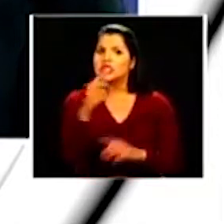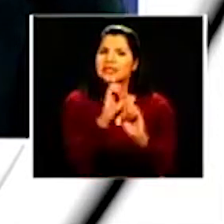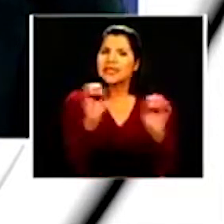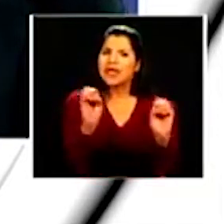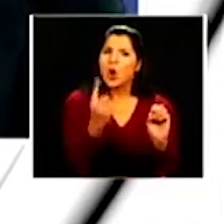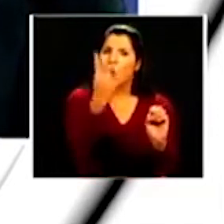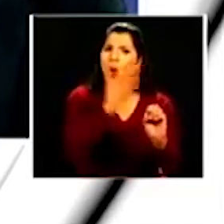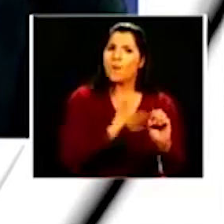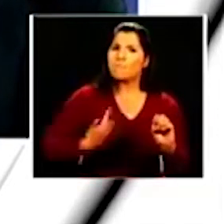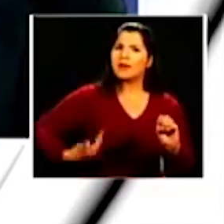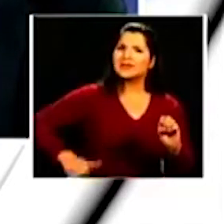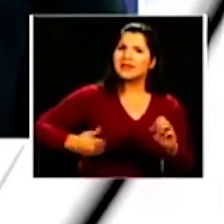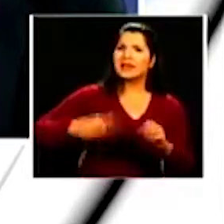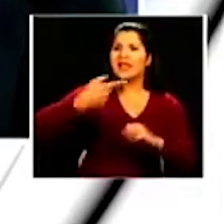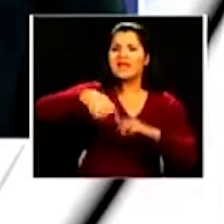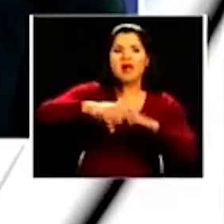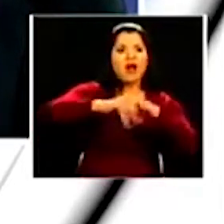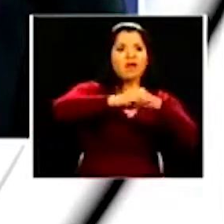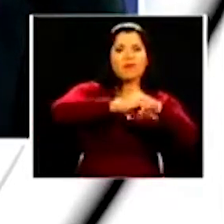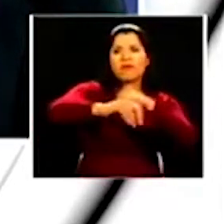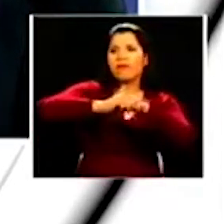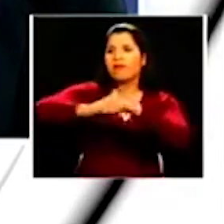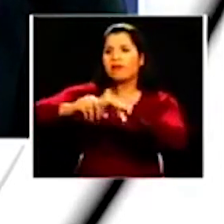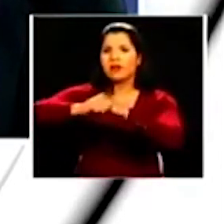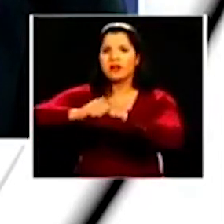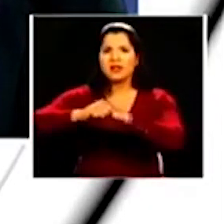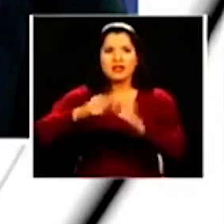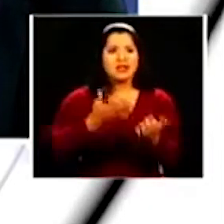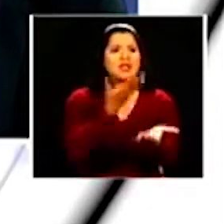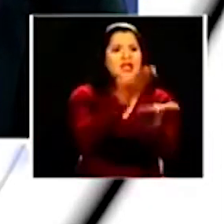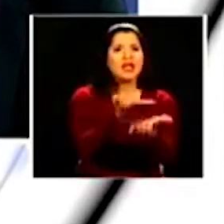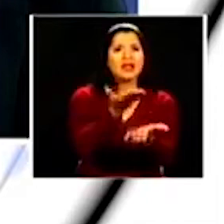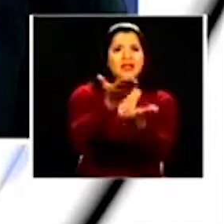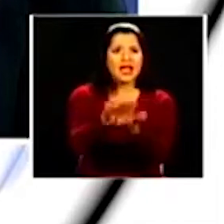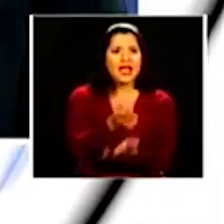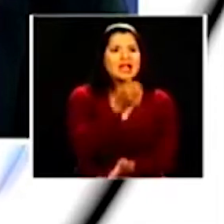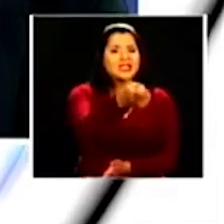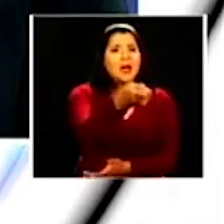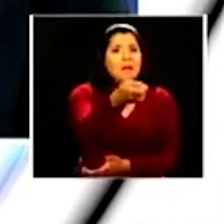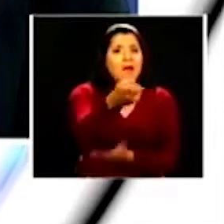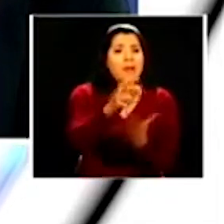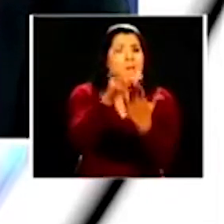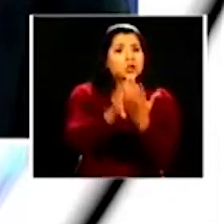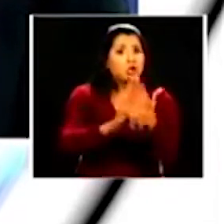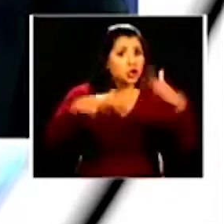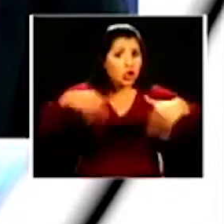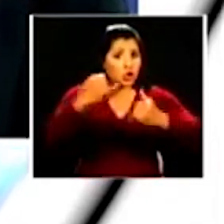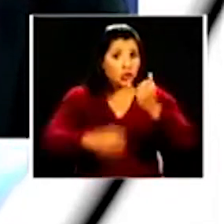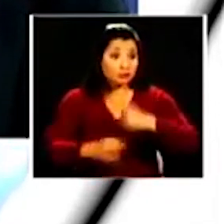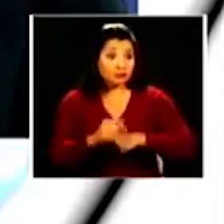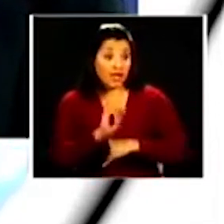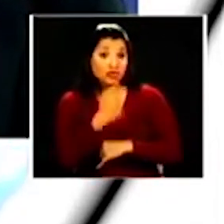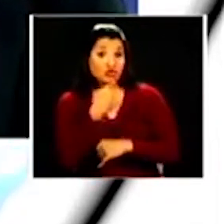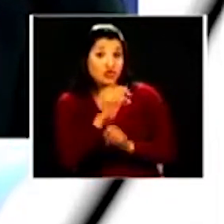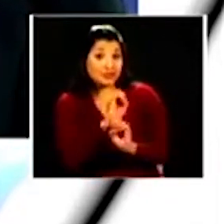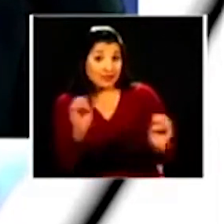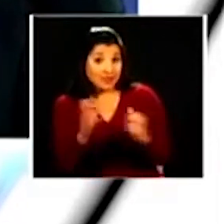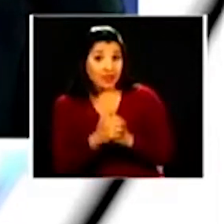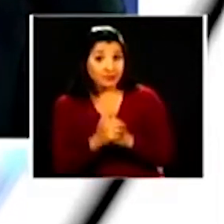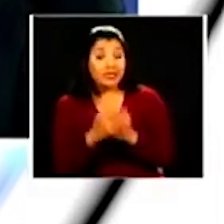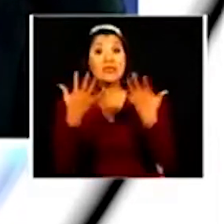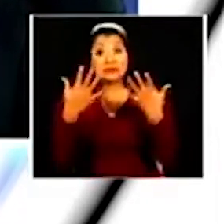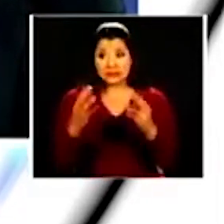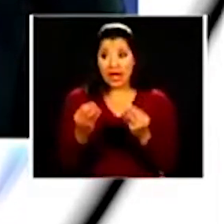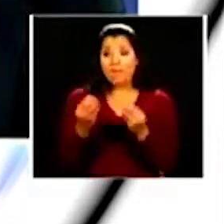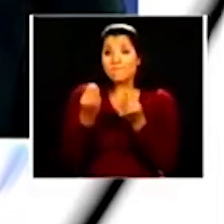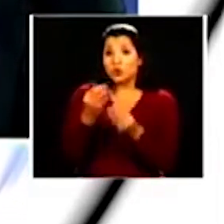República que anda haciendo campaña y anda entregando llaves de proyectos que no están terminados. De eso no dice nada, y hay denuncias de parte de